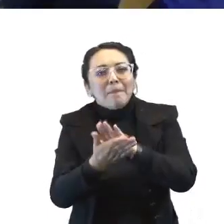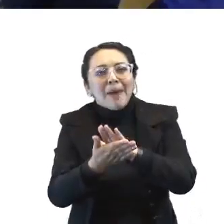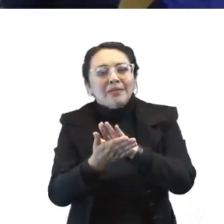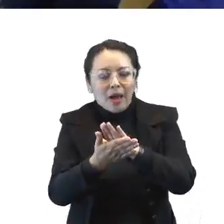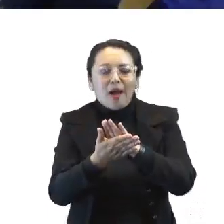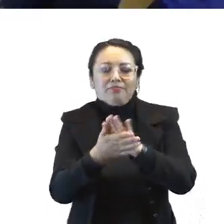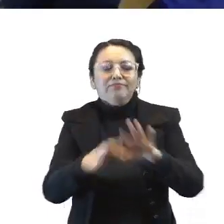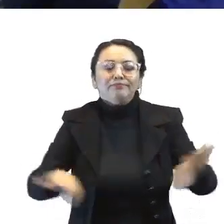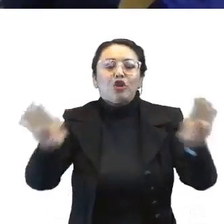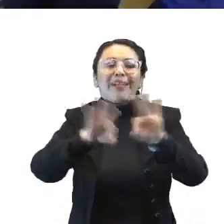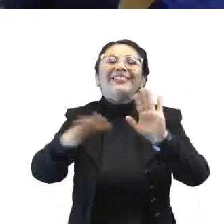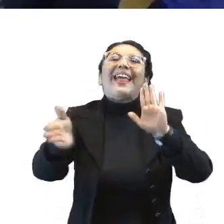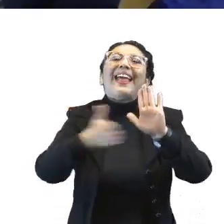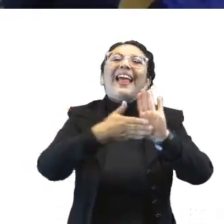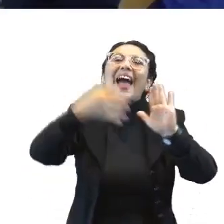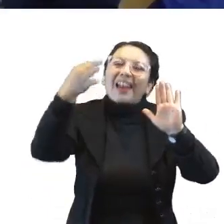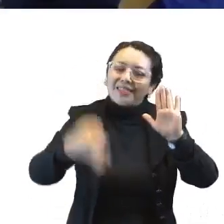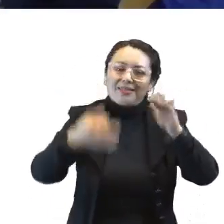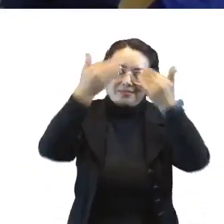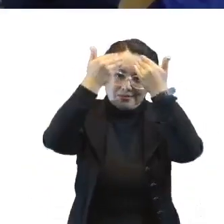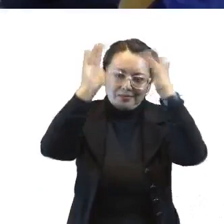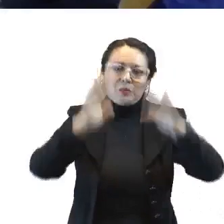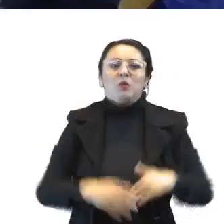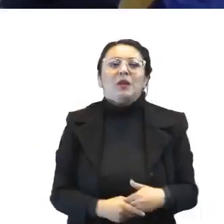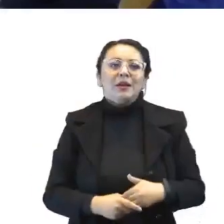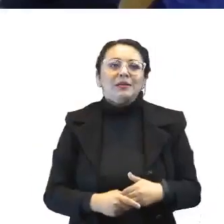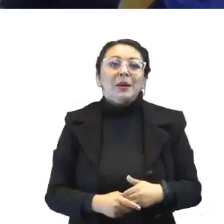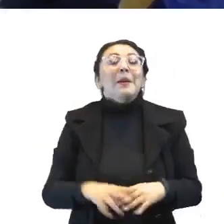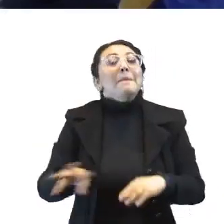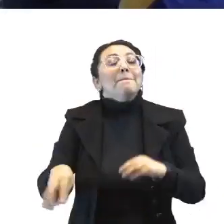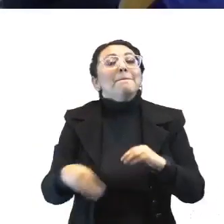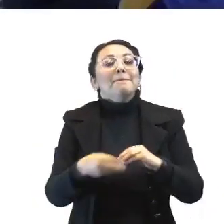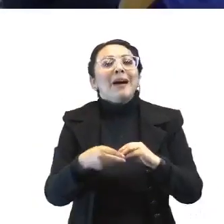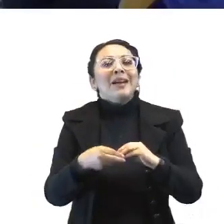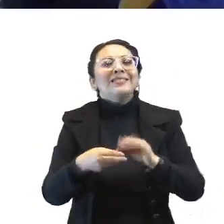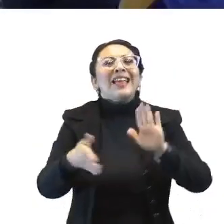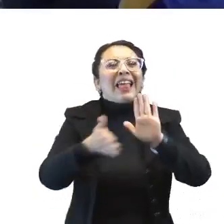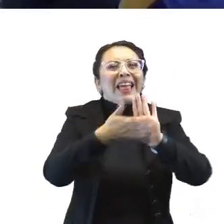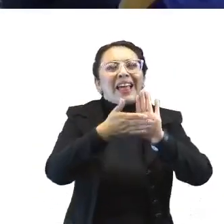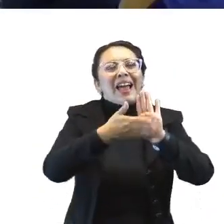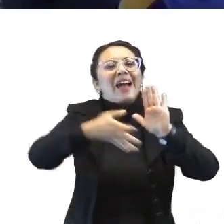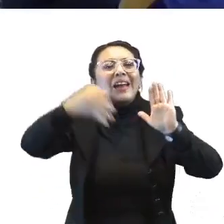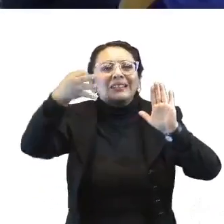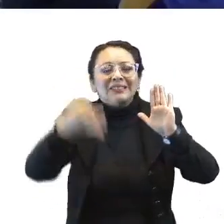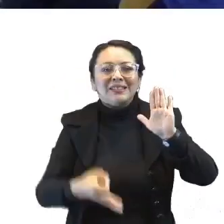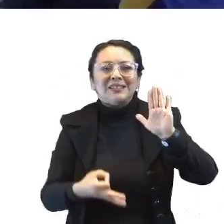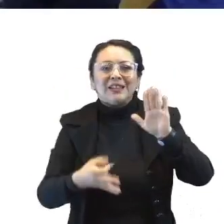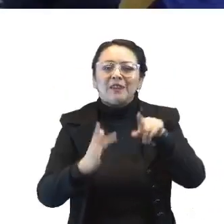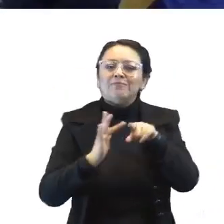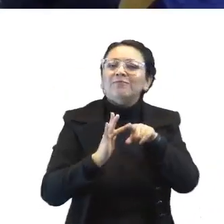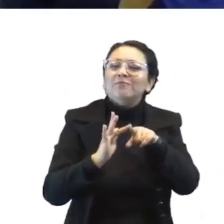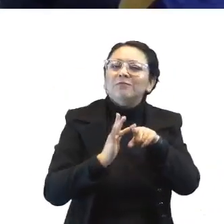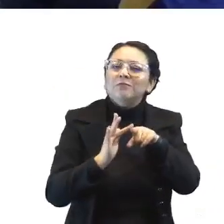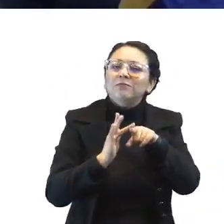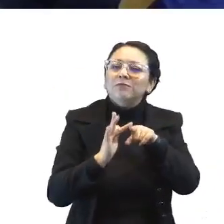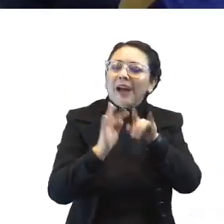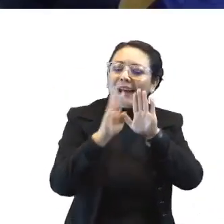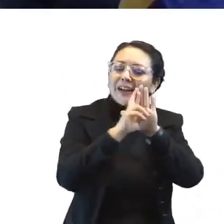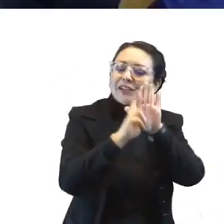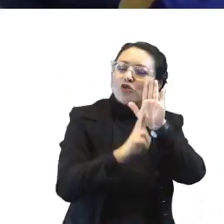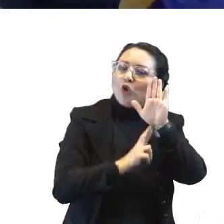nación, pero también garantizar la implementación de esta